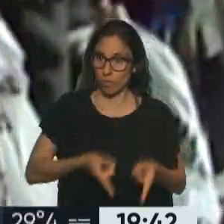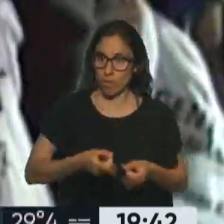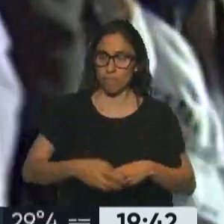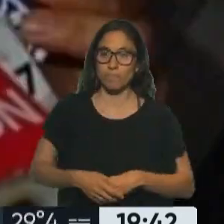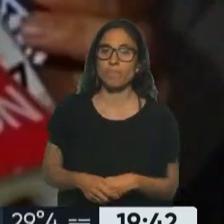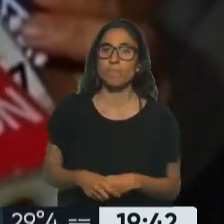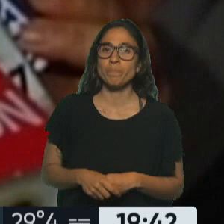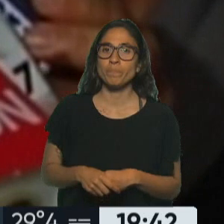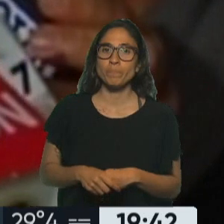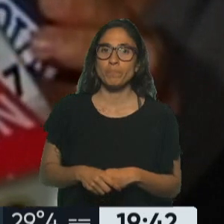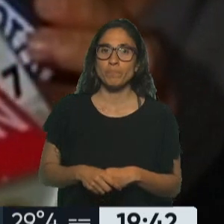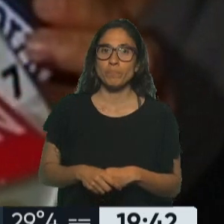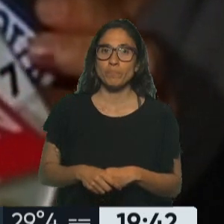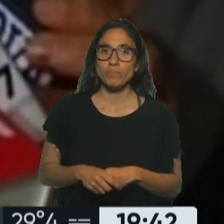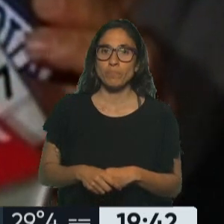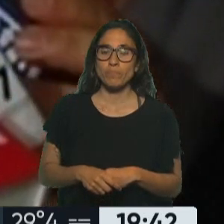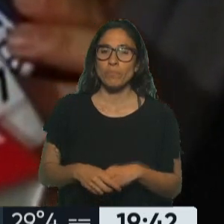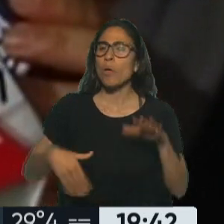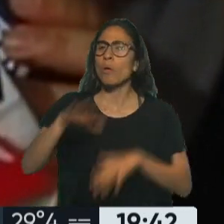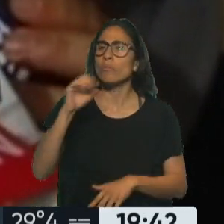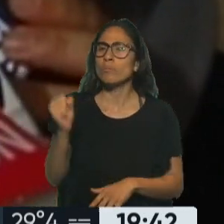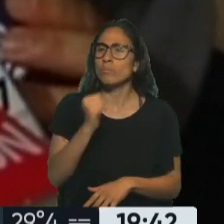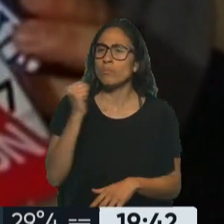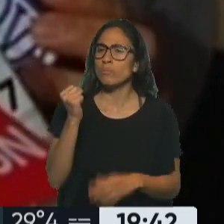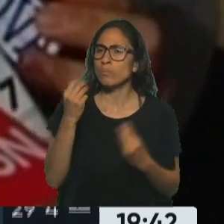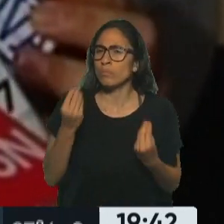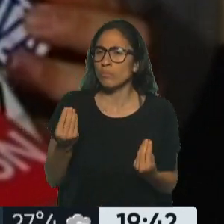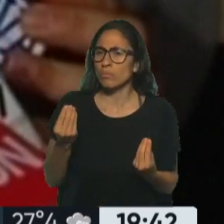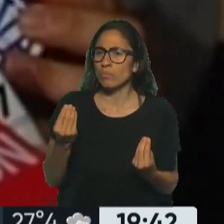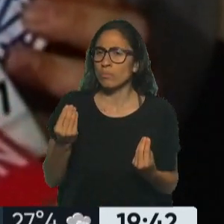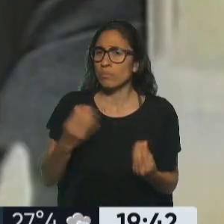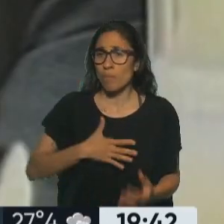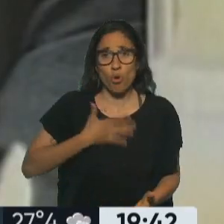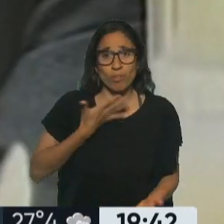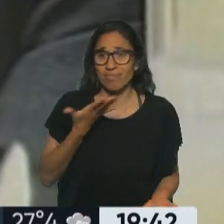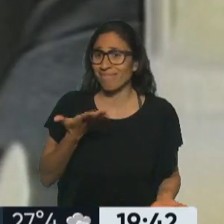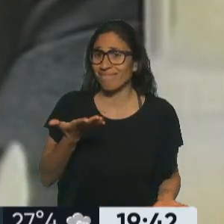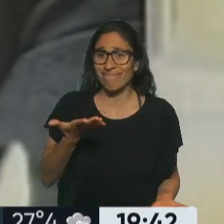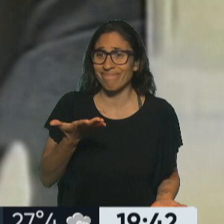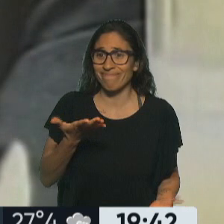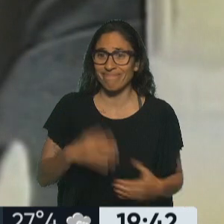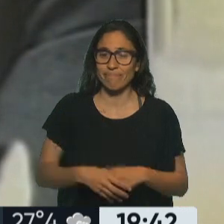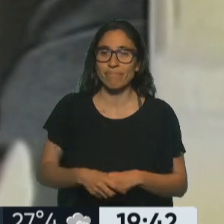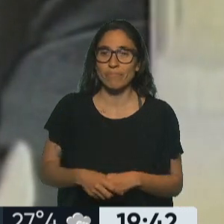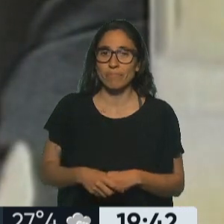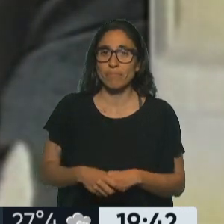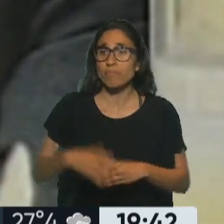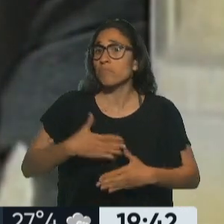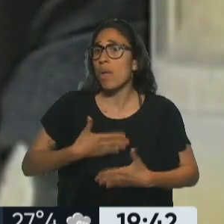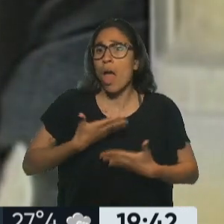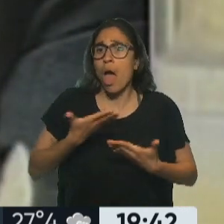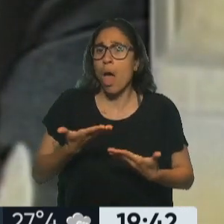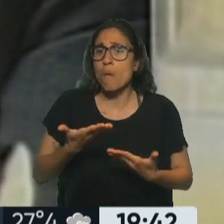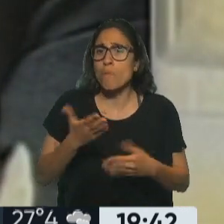radicales lo que me parece que importa en esta discusión es el amor y en este sentido bueno el amor puede superar